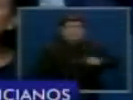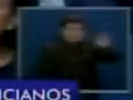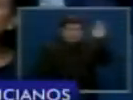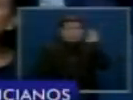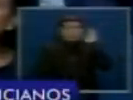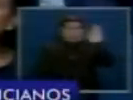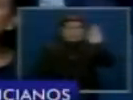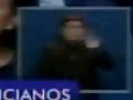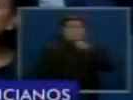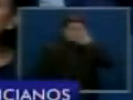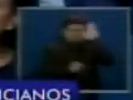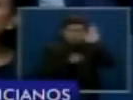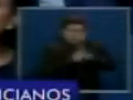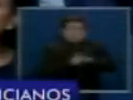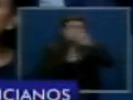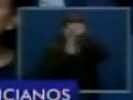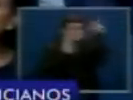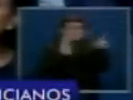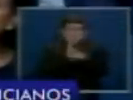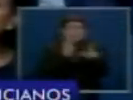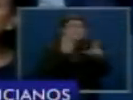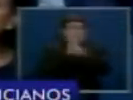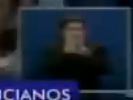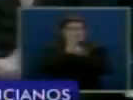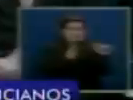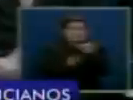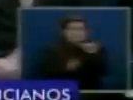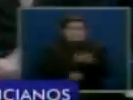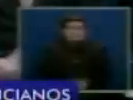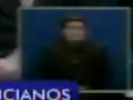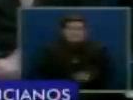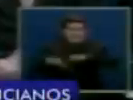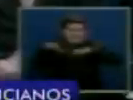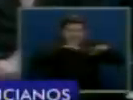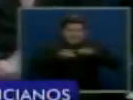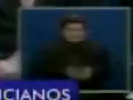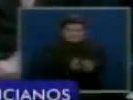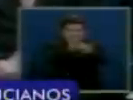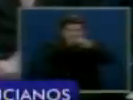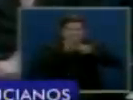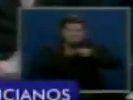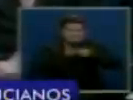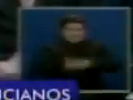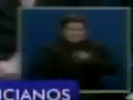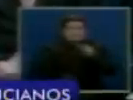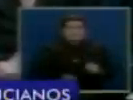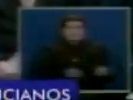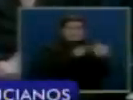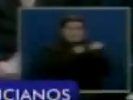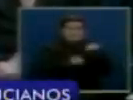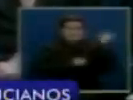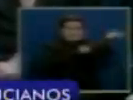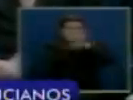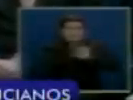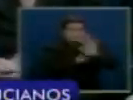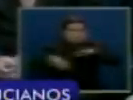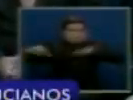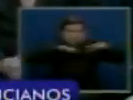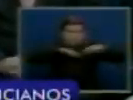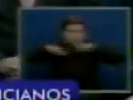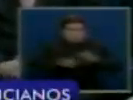de observar y cumplir esta Constitución y las leyes. La acción para exigirle responsabilidad penal por sus actos